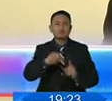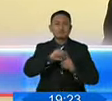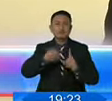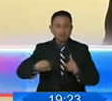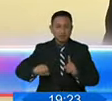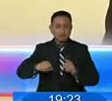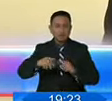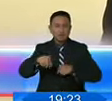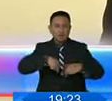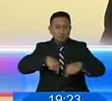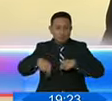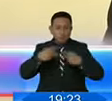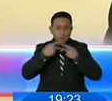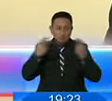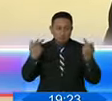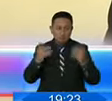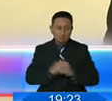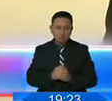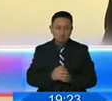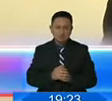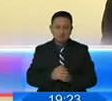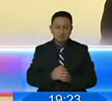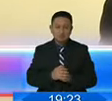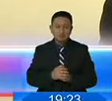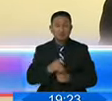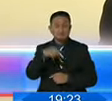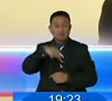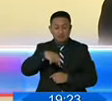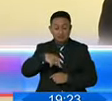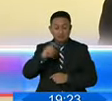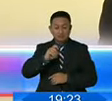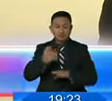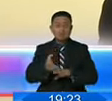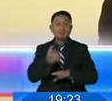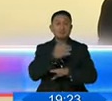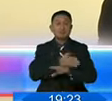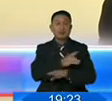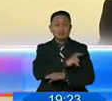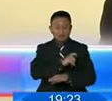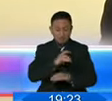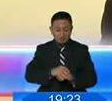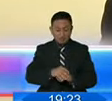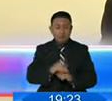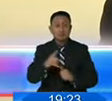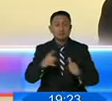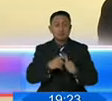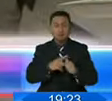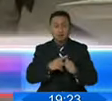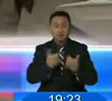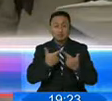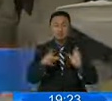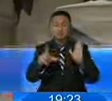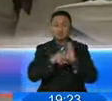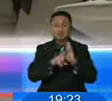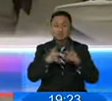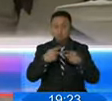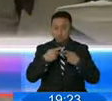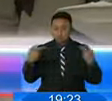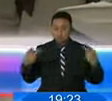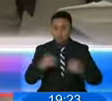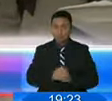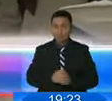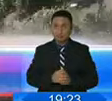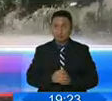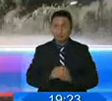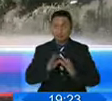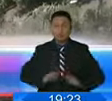un sistema de transporte público? Porque para que exista un verdadero sistema de transporte público debe existir políticas de uso de suelo urbano. Es indispensable también generar un